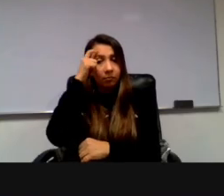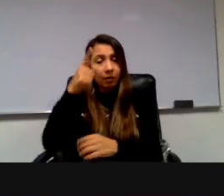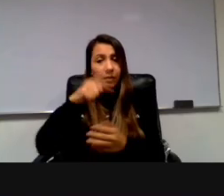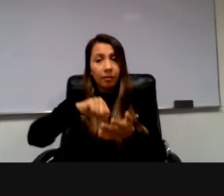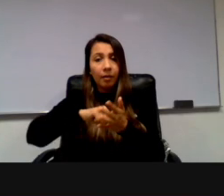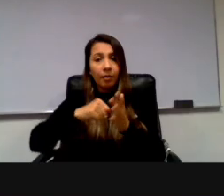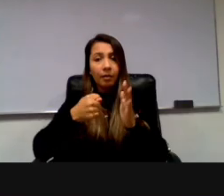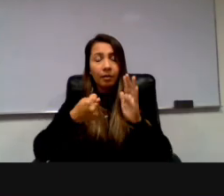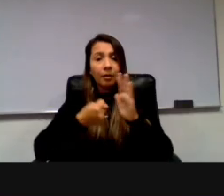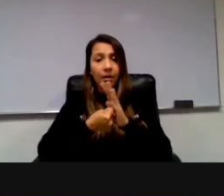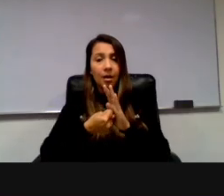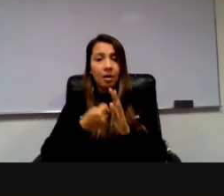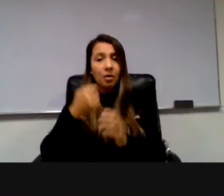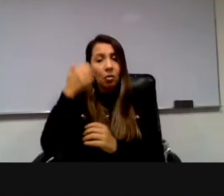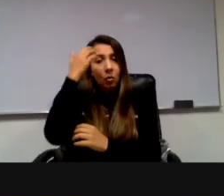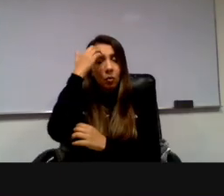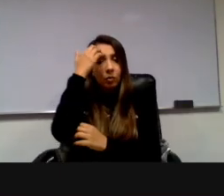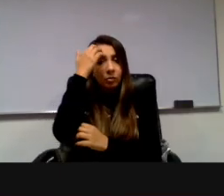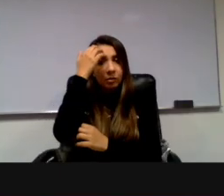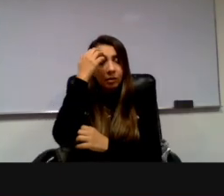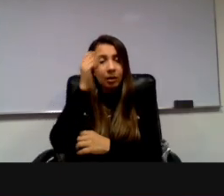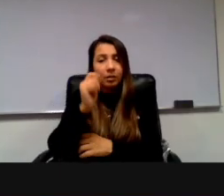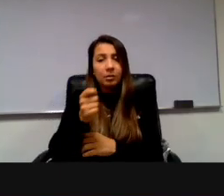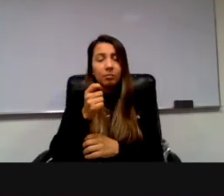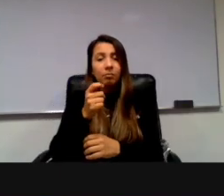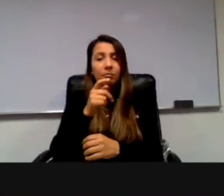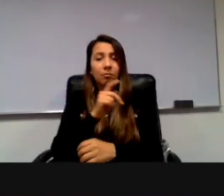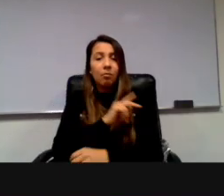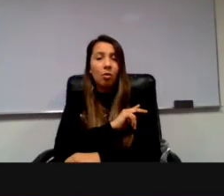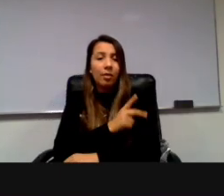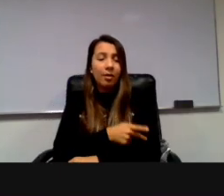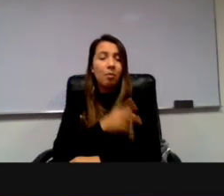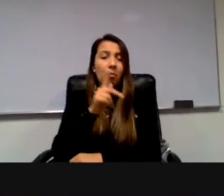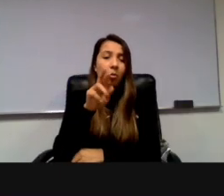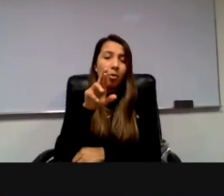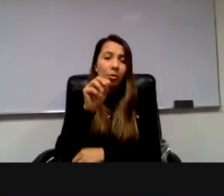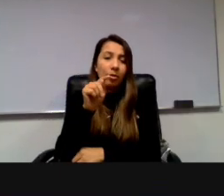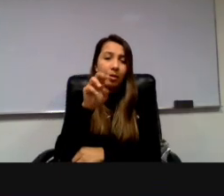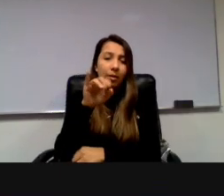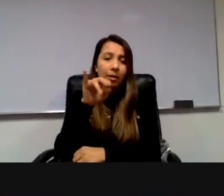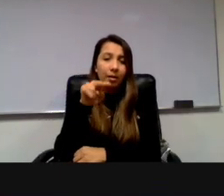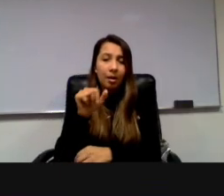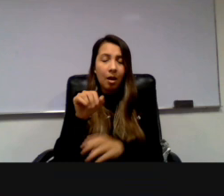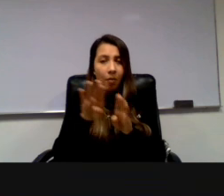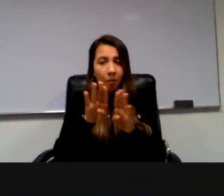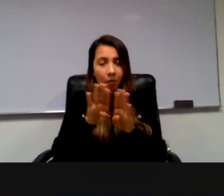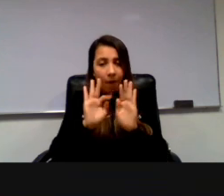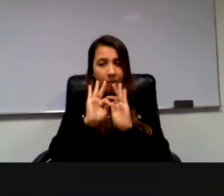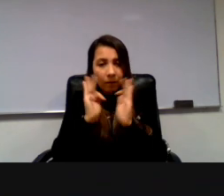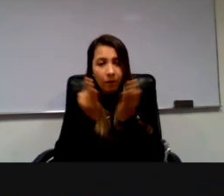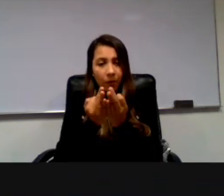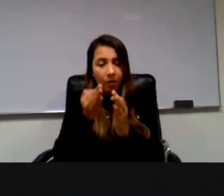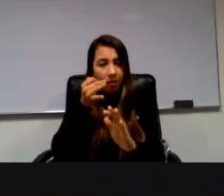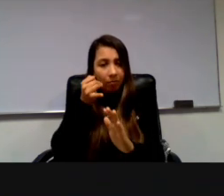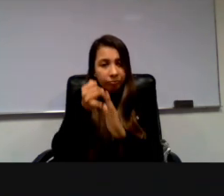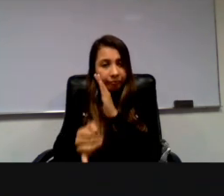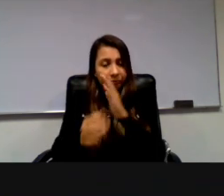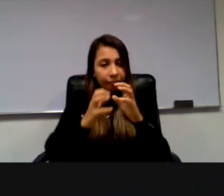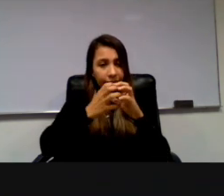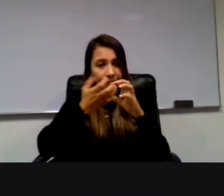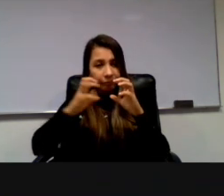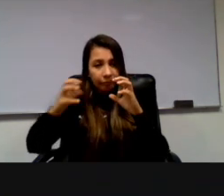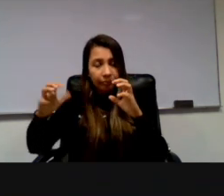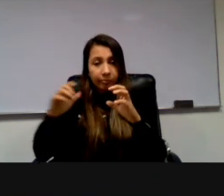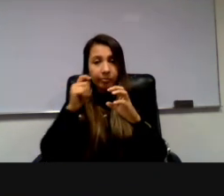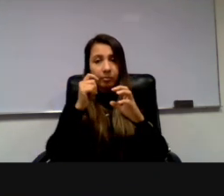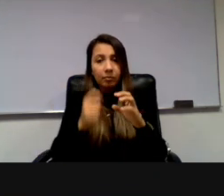para conocer la estructura primaria de las proteínas, y después hizo otra técnica para conocer la estructura primaria de